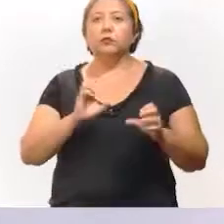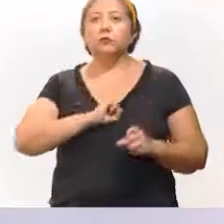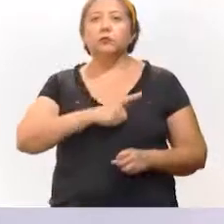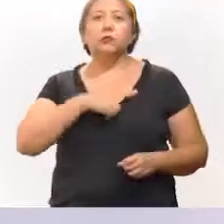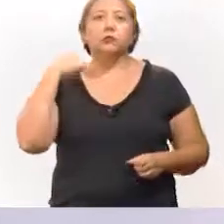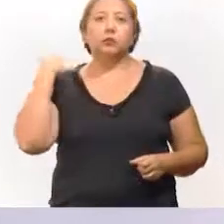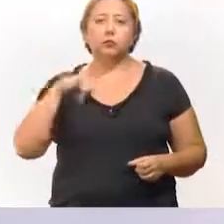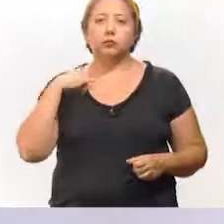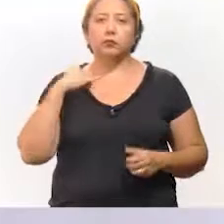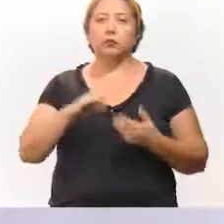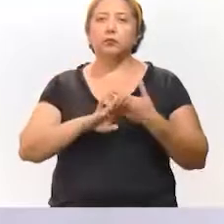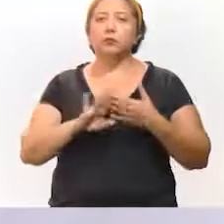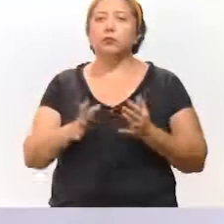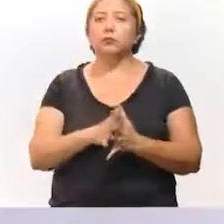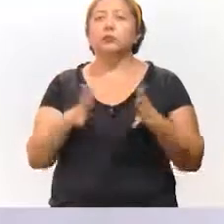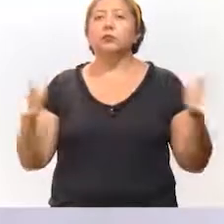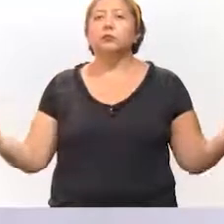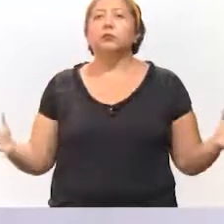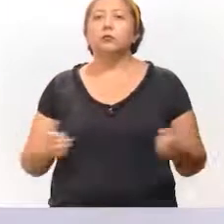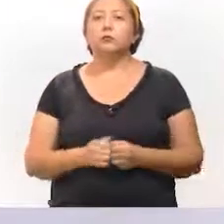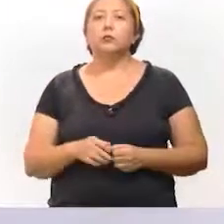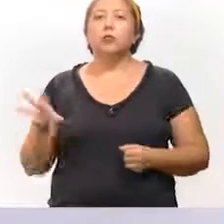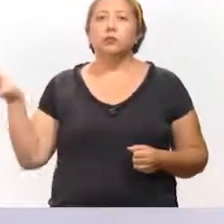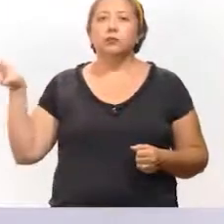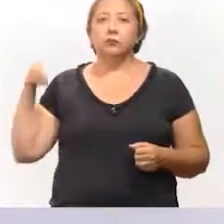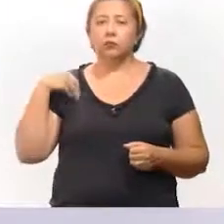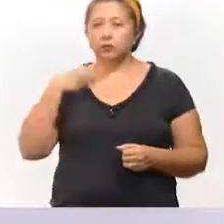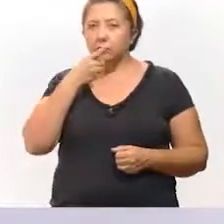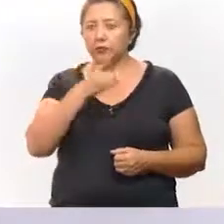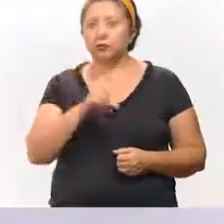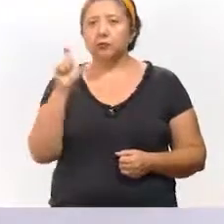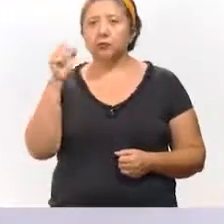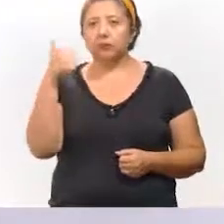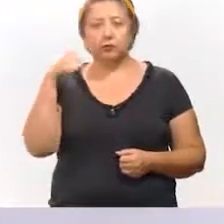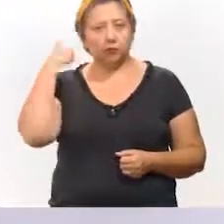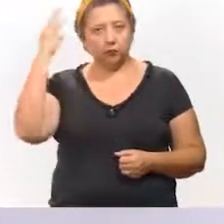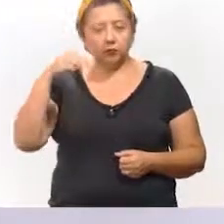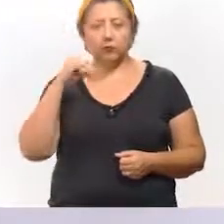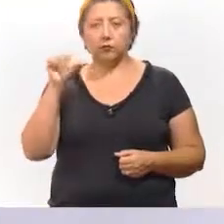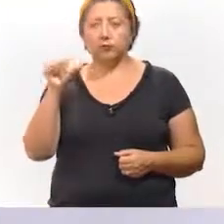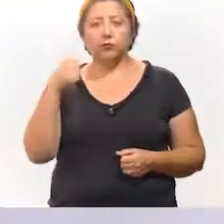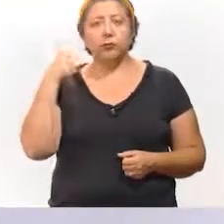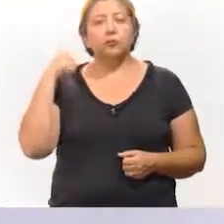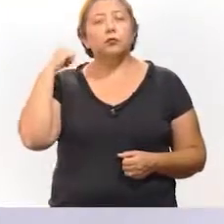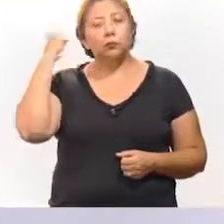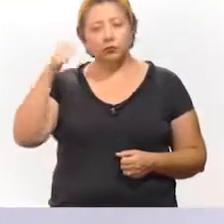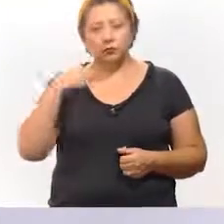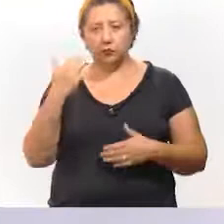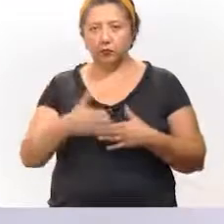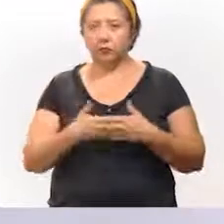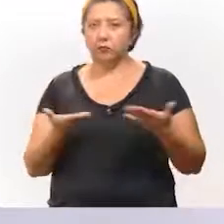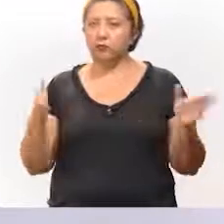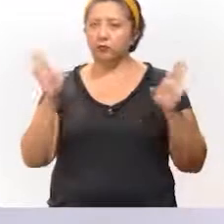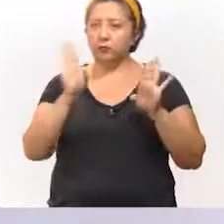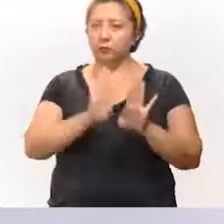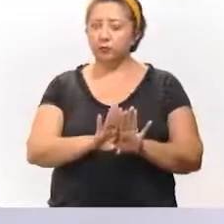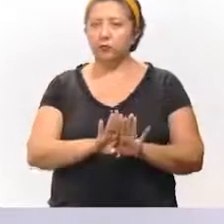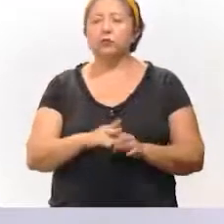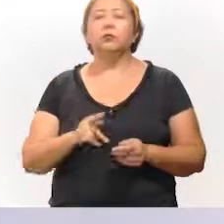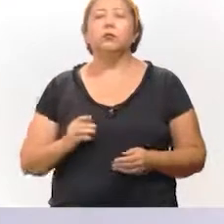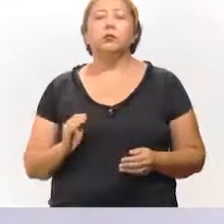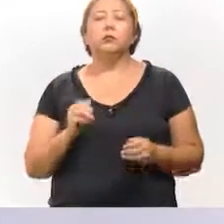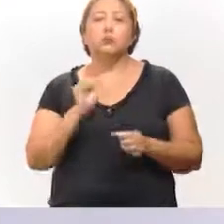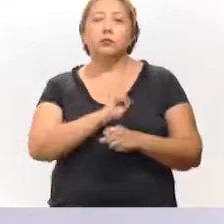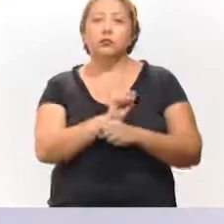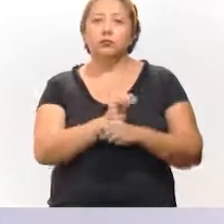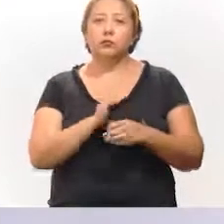de los yucatecos y evitar un incremento en el número de contagios, del 26 de marzo al 11 de abril próximo permanecerán cerrados, tanto al